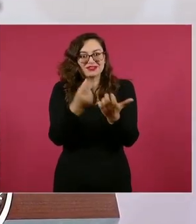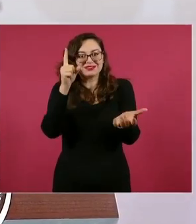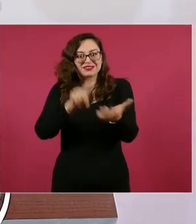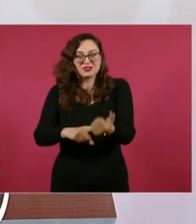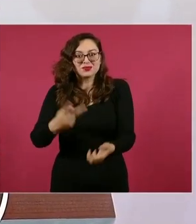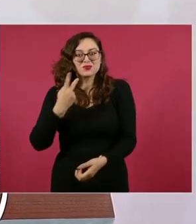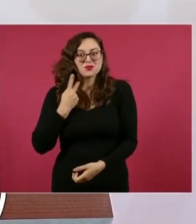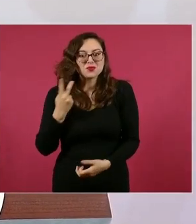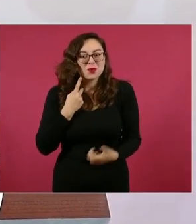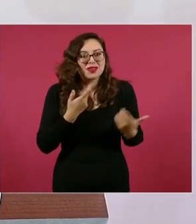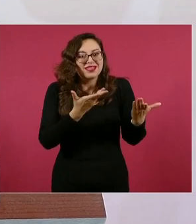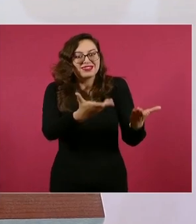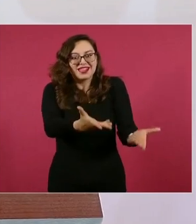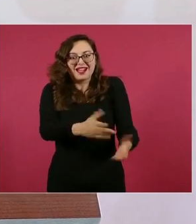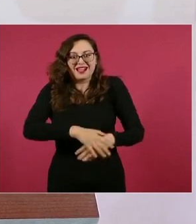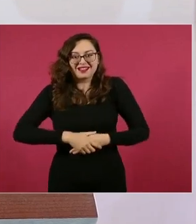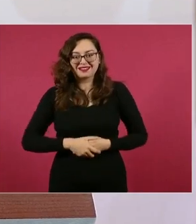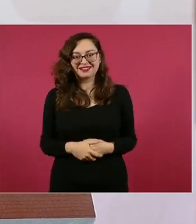director